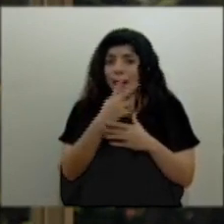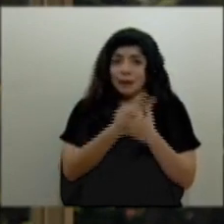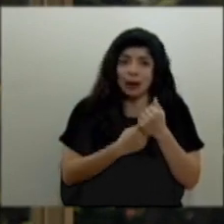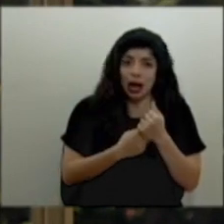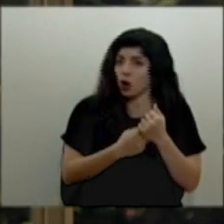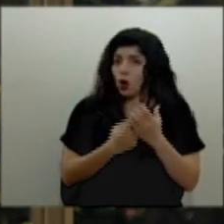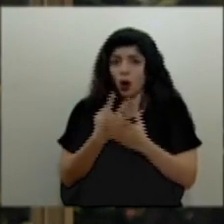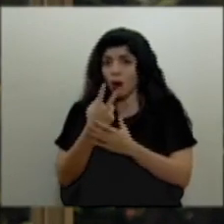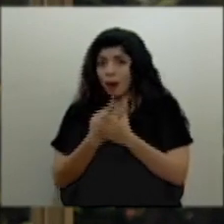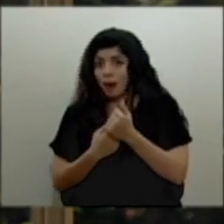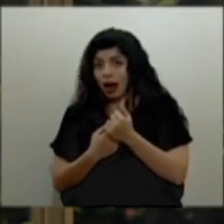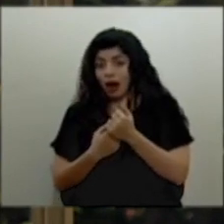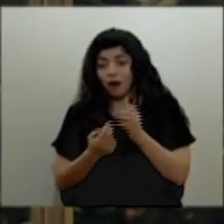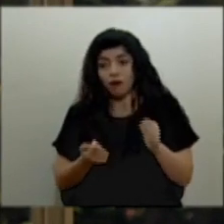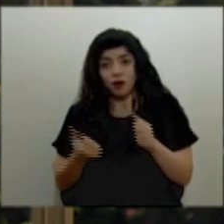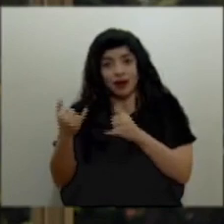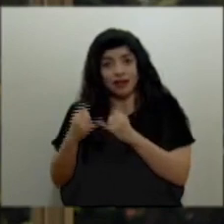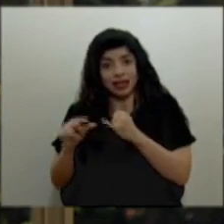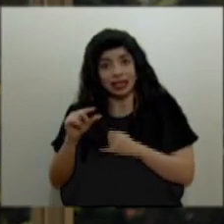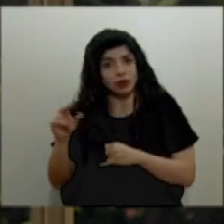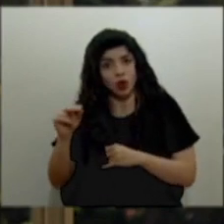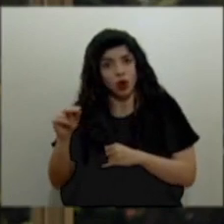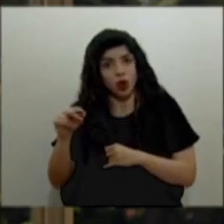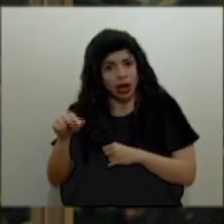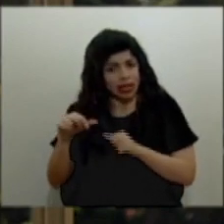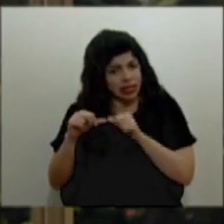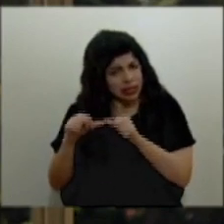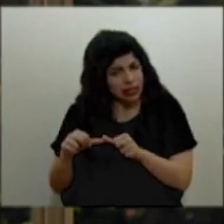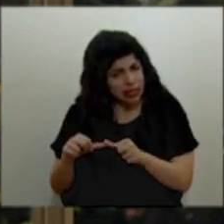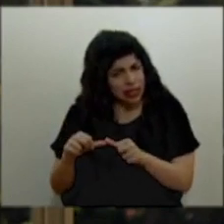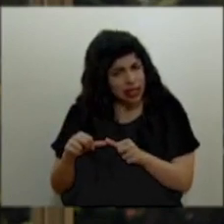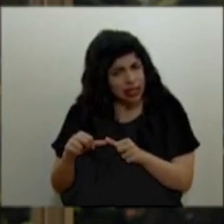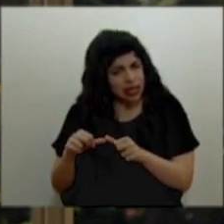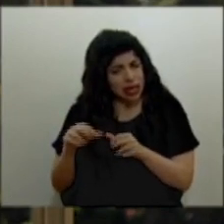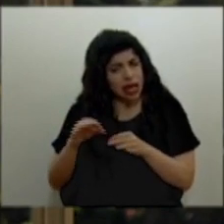impar se vaya a eliminar los fines de semana. Esa continuaría.